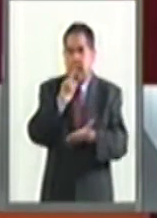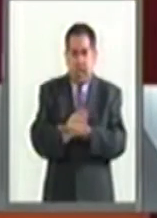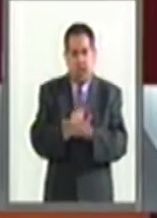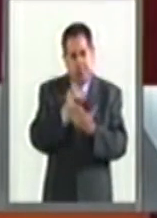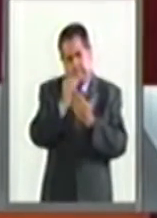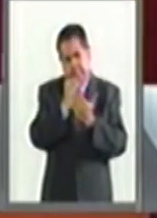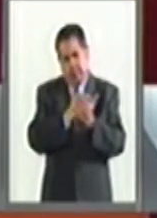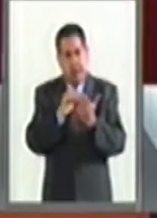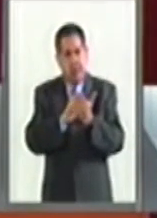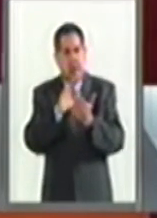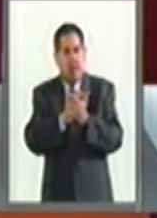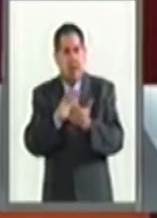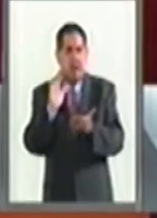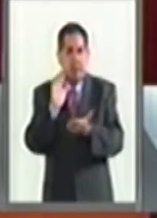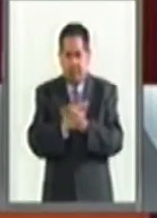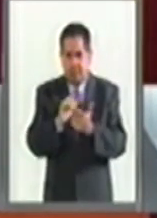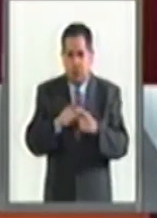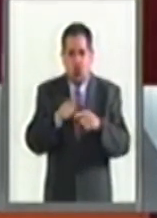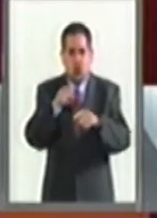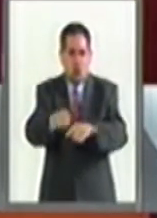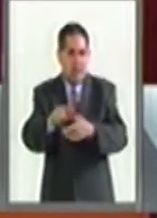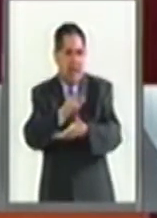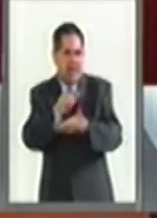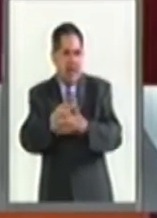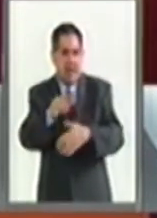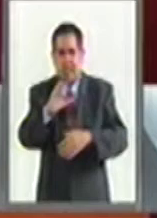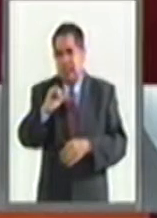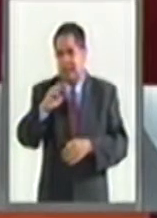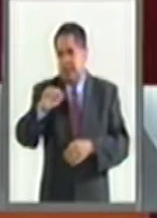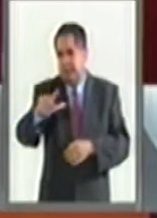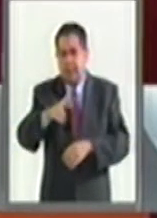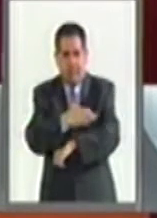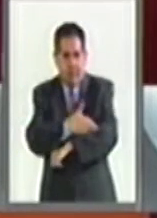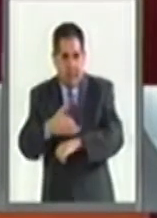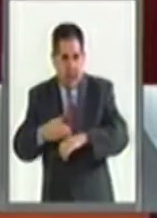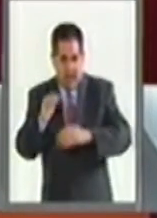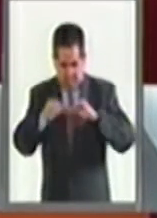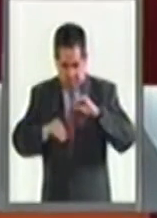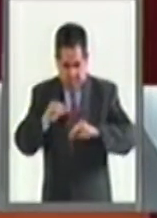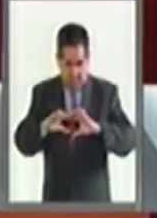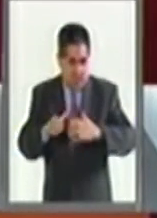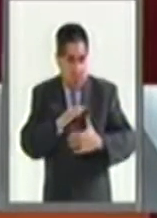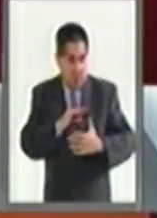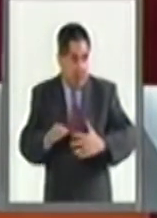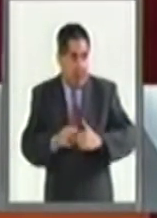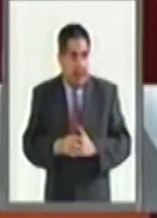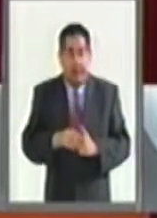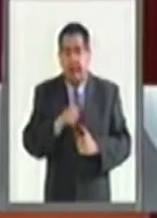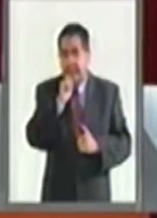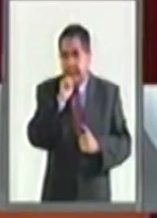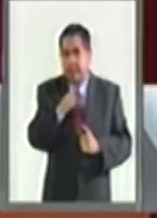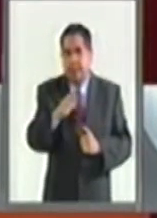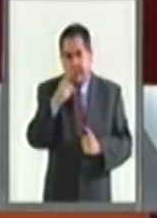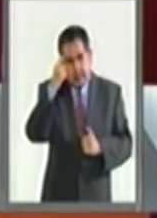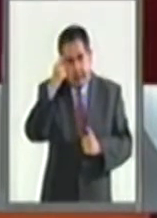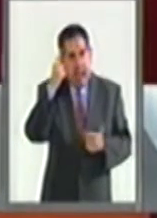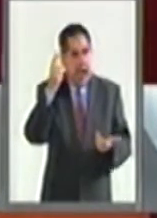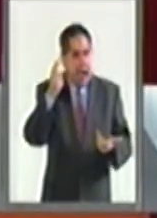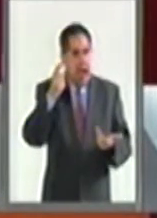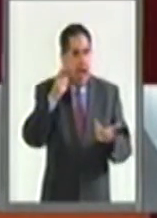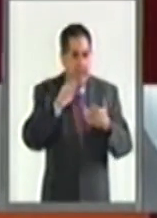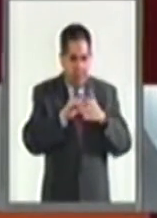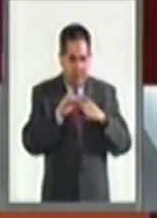única en materia adjetiva civil y familiar. Su objetivo también hace las veces de